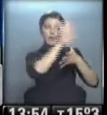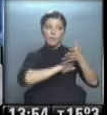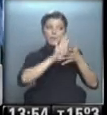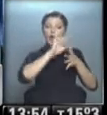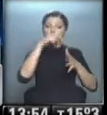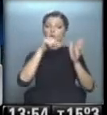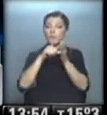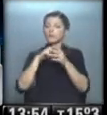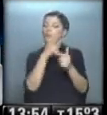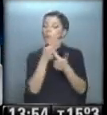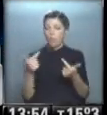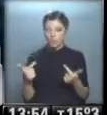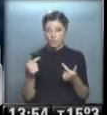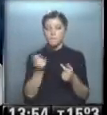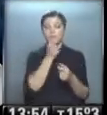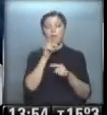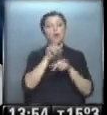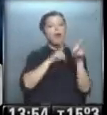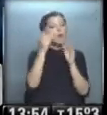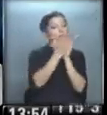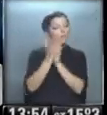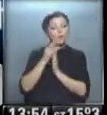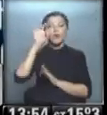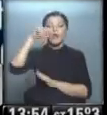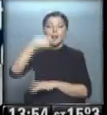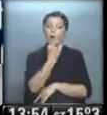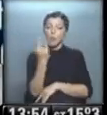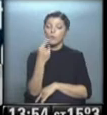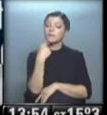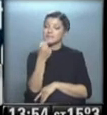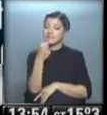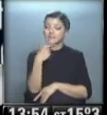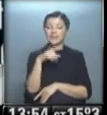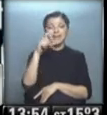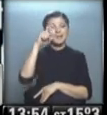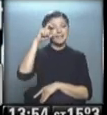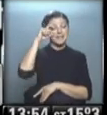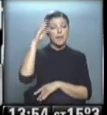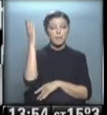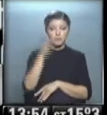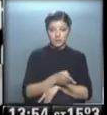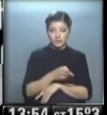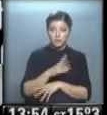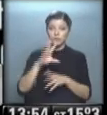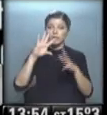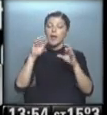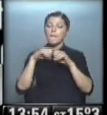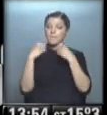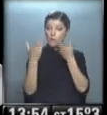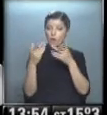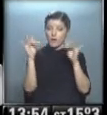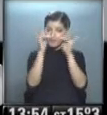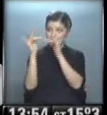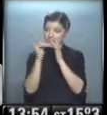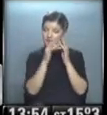haga. Hay estudios de la ONU que dicen que un 10% de mejora en la brecha digital impacta entre